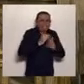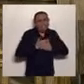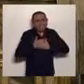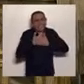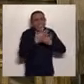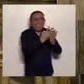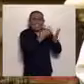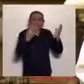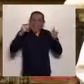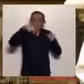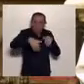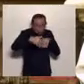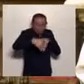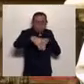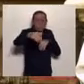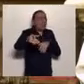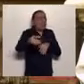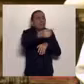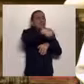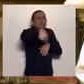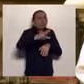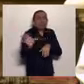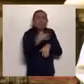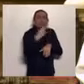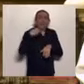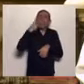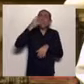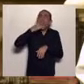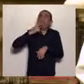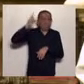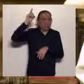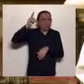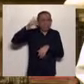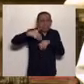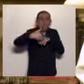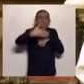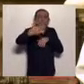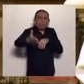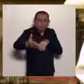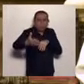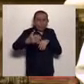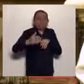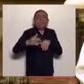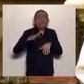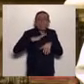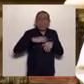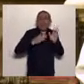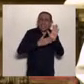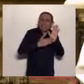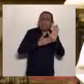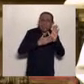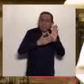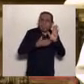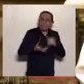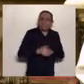Queridos míos, desde ahora somos hijos de Dios, y lo que seremos no se ha manifestado